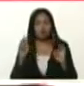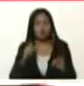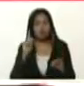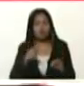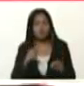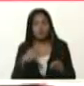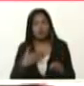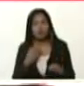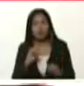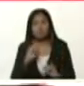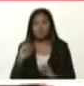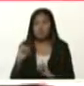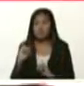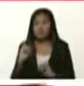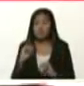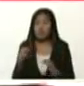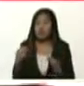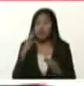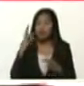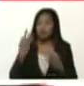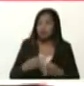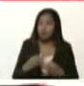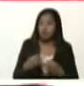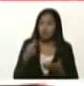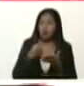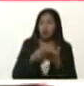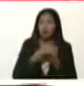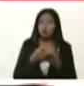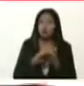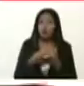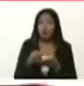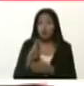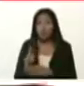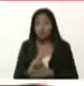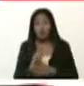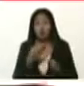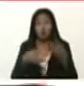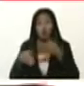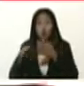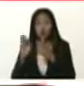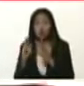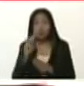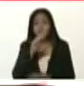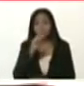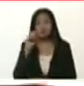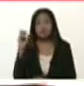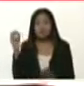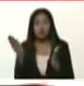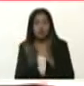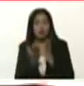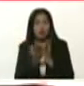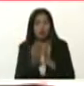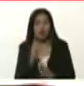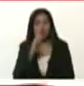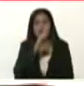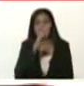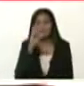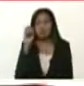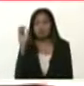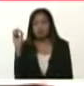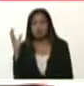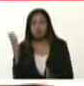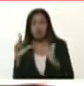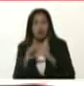Y ustedes me tienen que optimizar, compañeros, los recursitos, para construir 100 escuelas y 100 liceos.